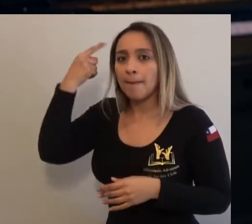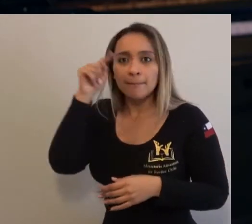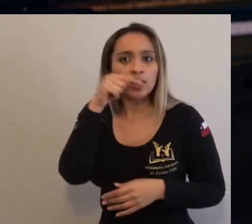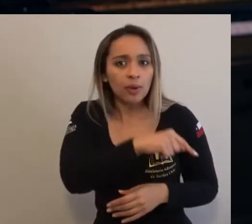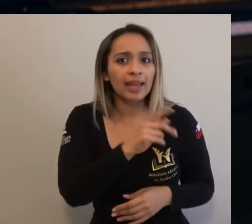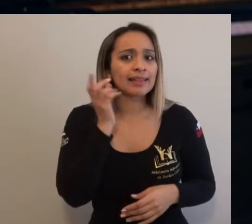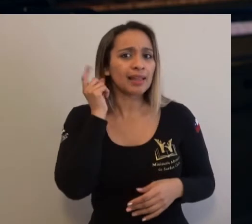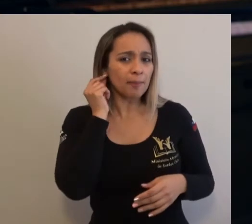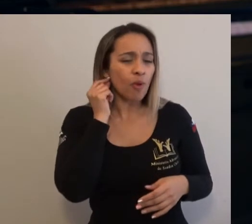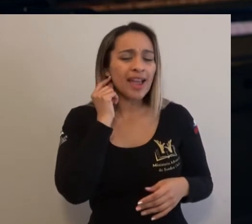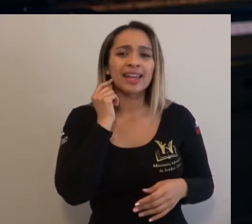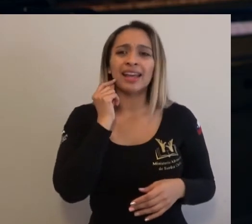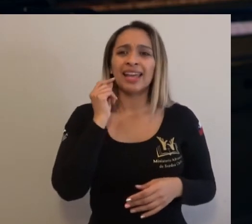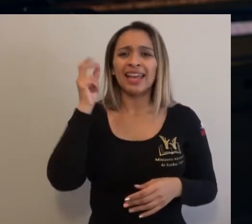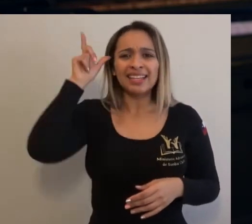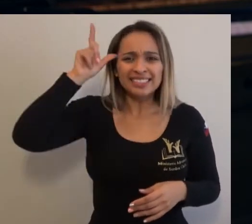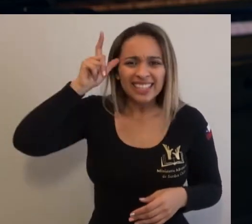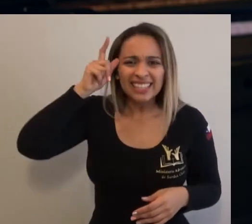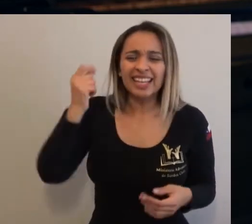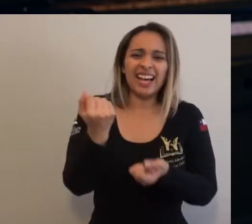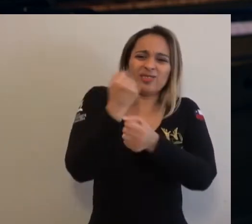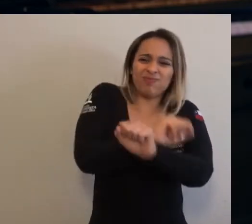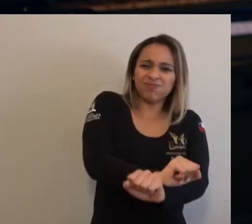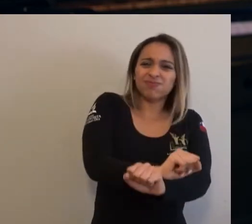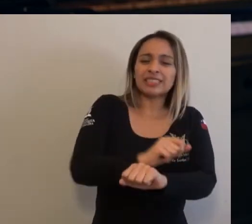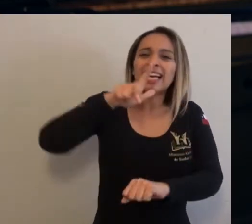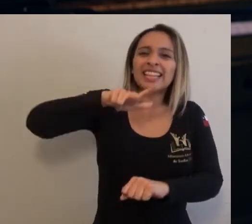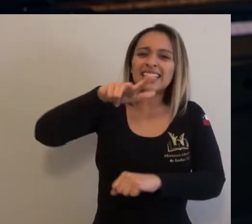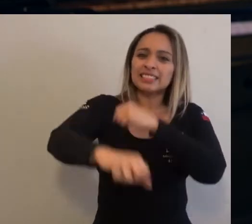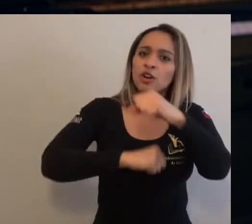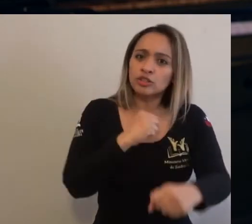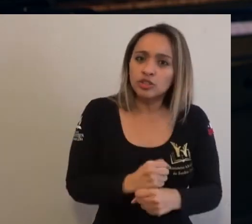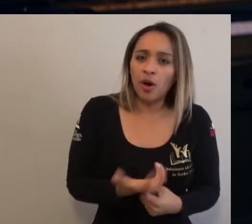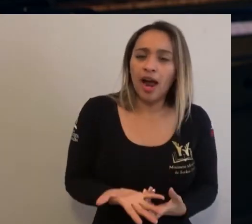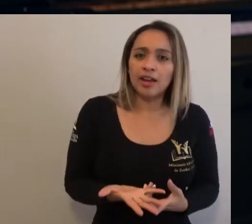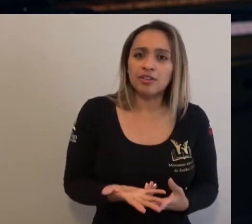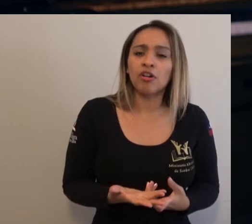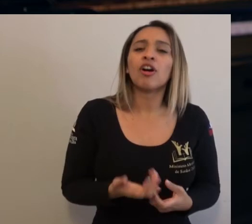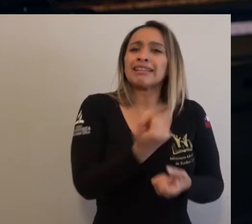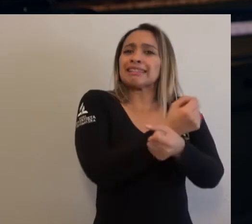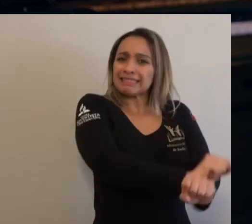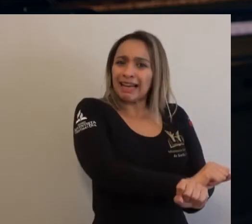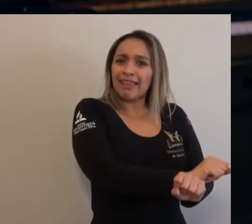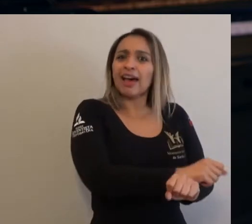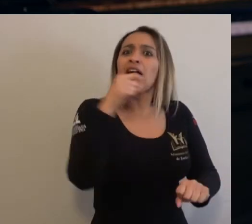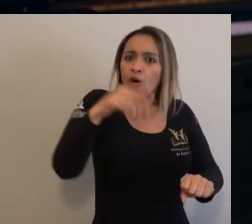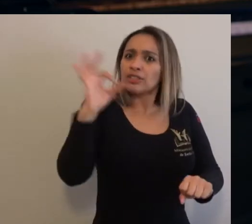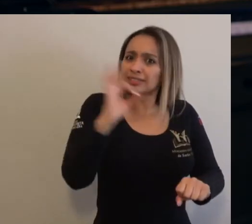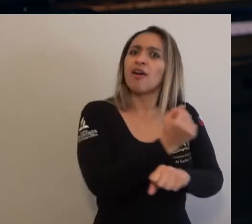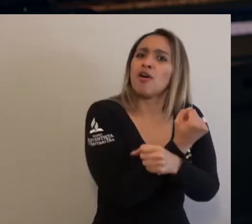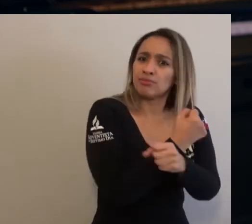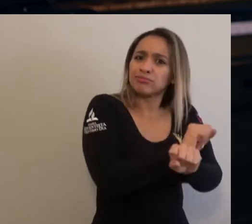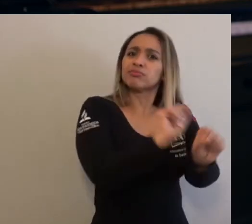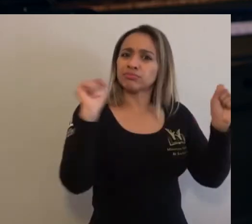de Abraham, que Satanás había atado 18 años, ¿no se le debía desatar de esta ligadura en el día de reposo? Al decir